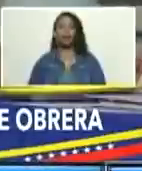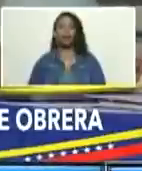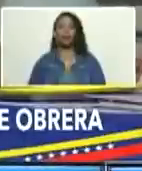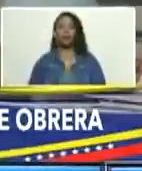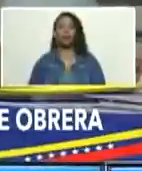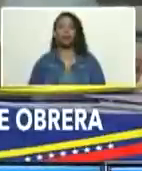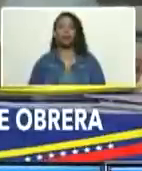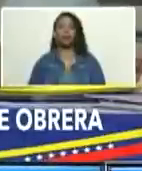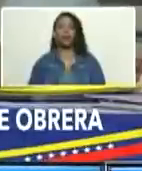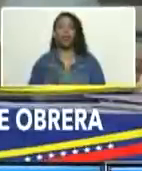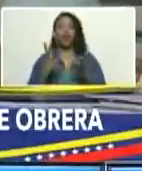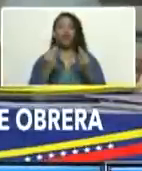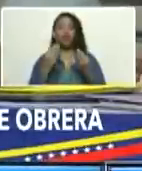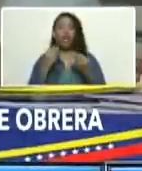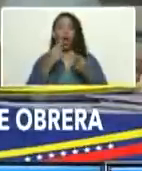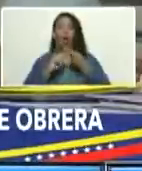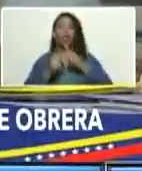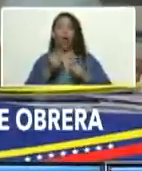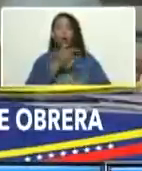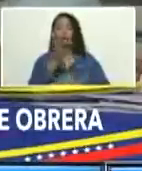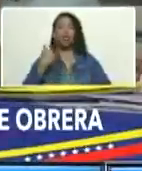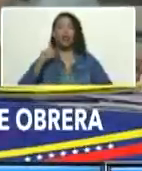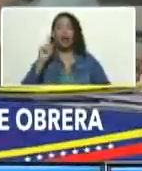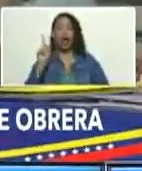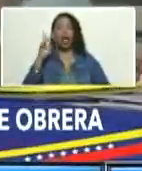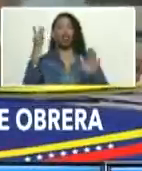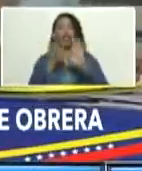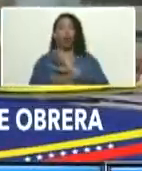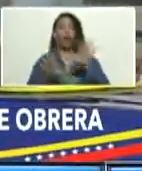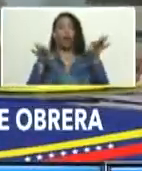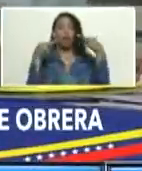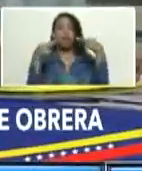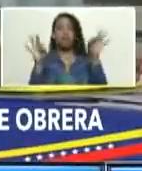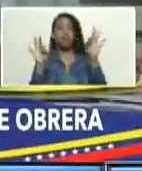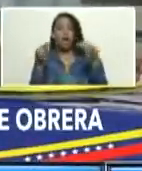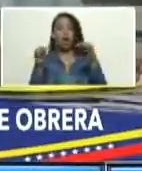Son muchas cosas que ustedes tienen que poner sobre papel